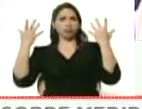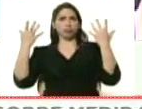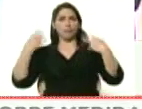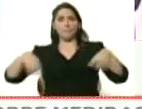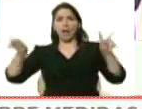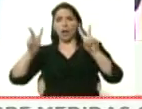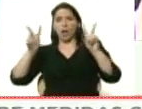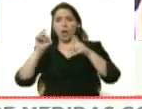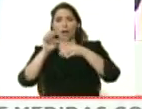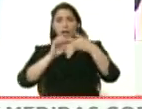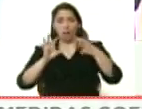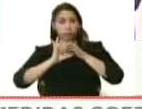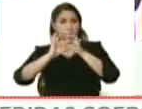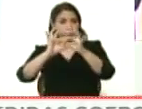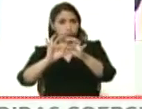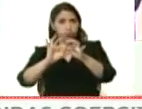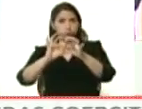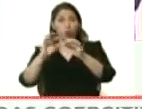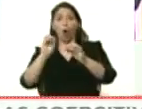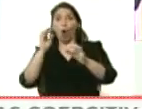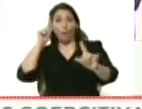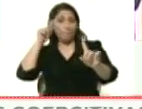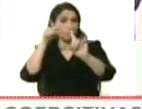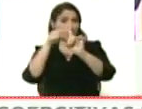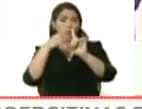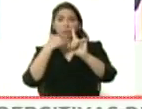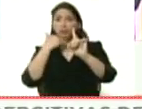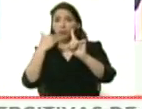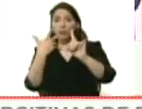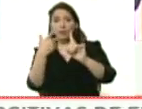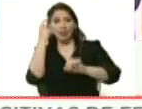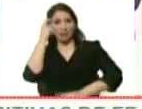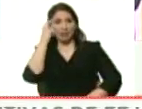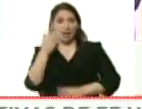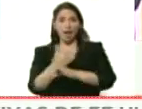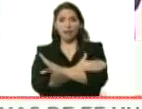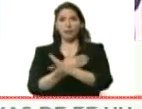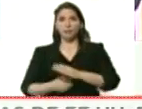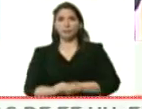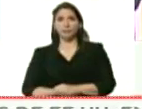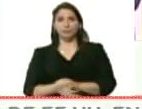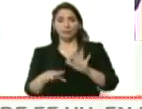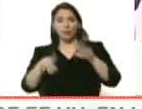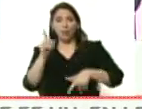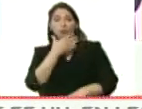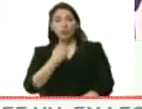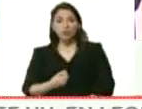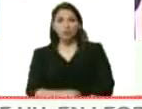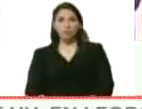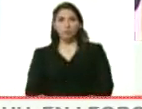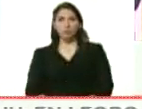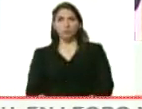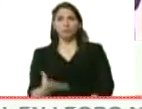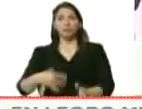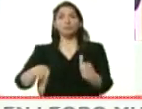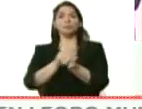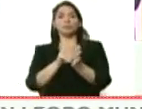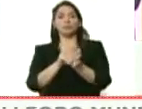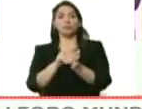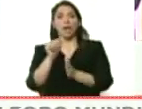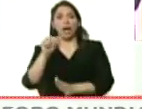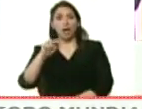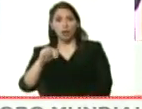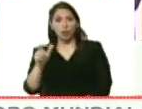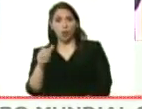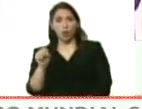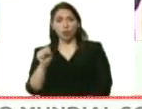que consolida lo alcanzado en Boyacá 3 días antes. El 11 de diciembre, vuelve a Angostura,